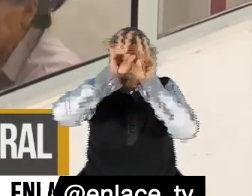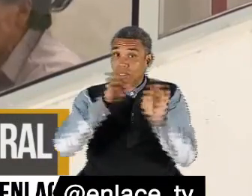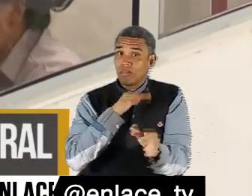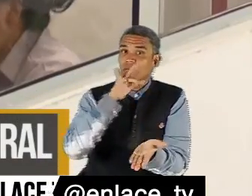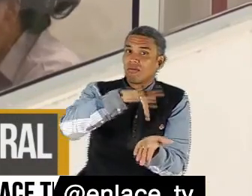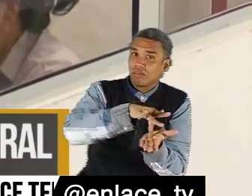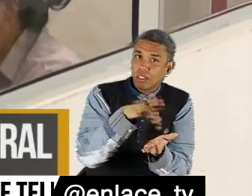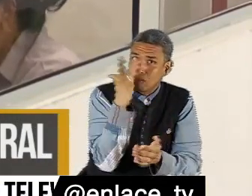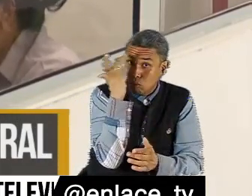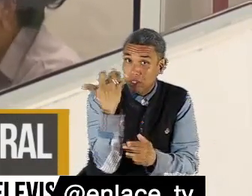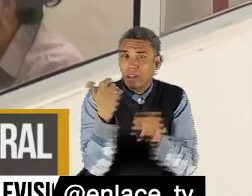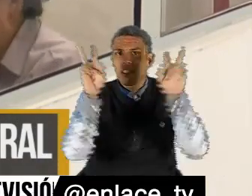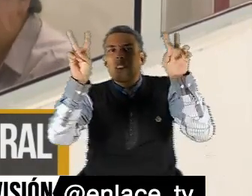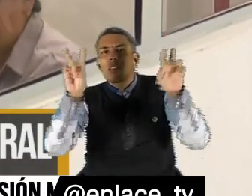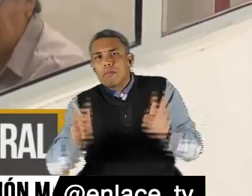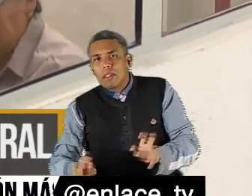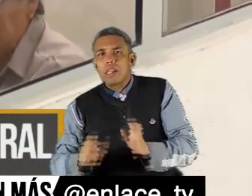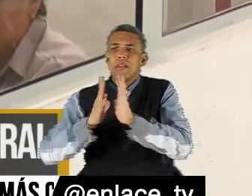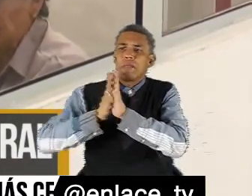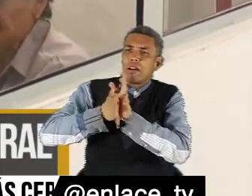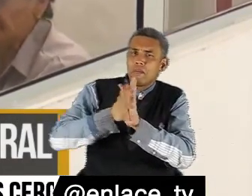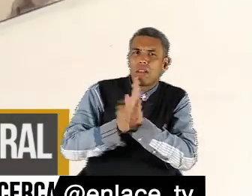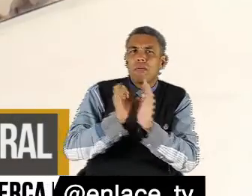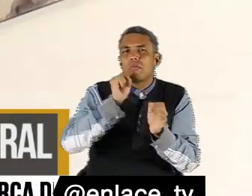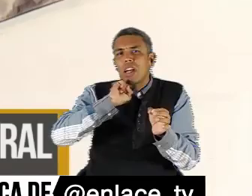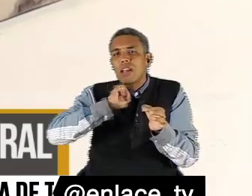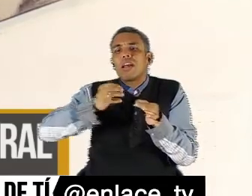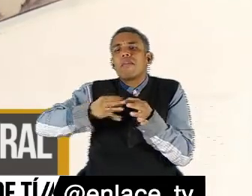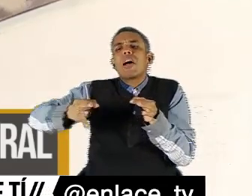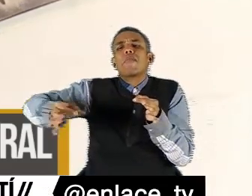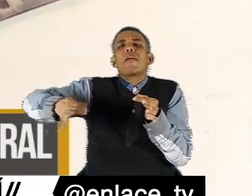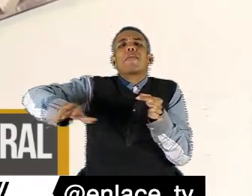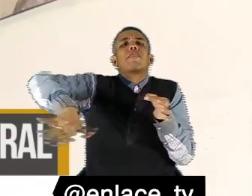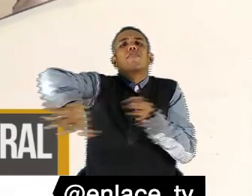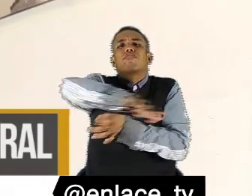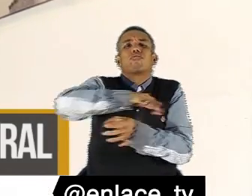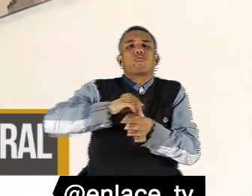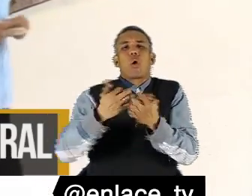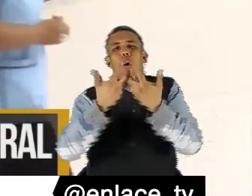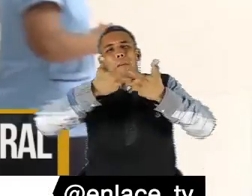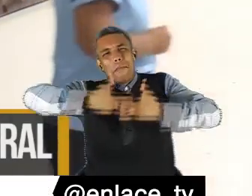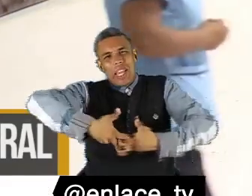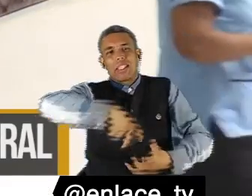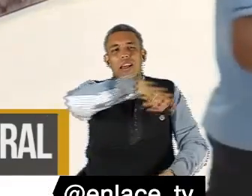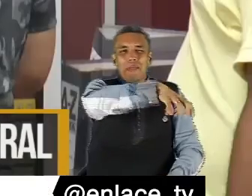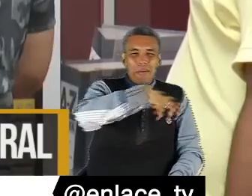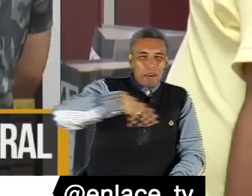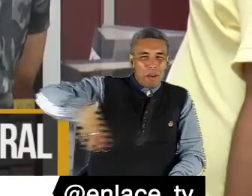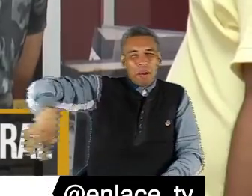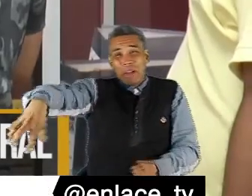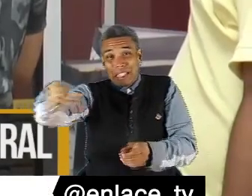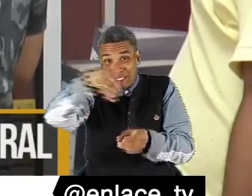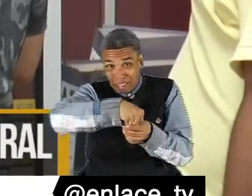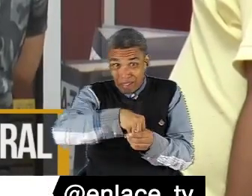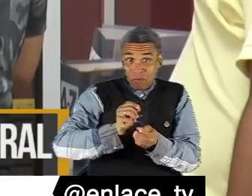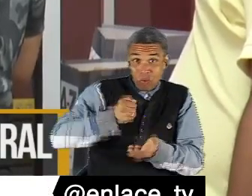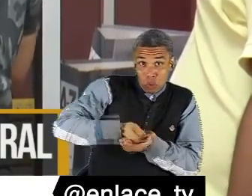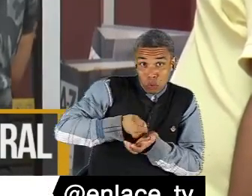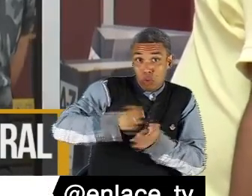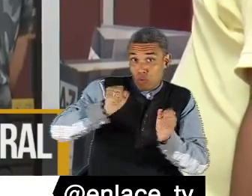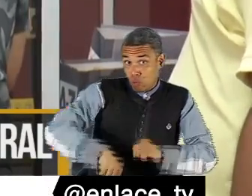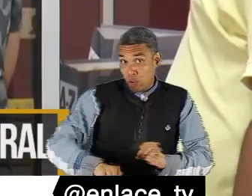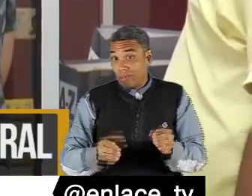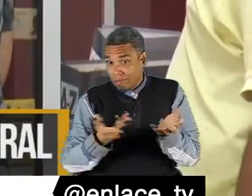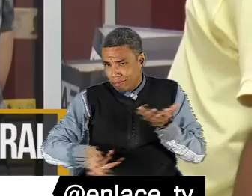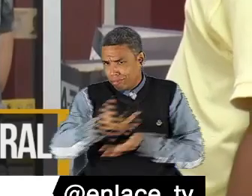que toquemos temas de importancia de la región, de las empresas, para escucharlos y tener pues ese contacto directo,